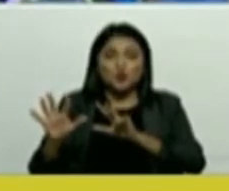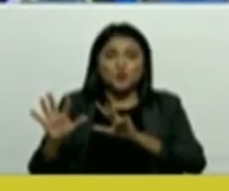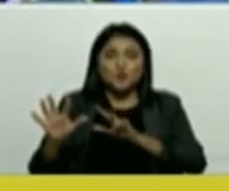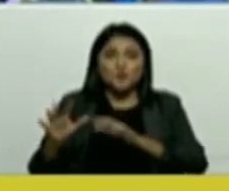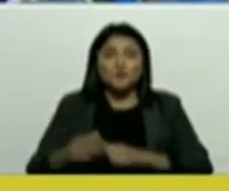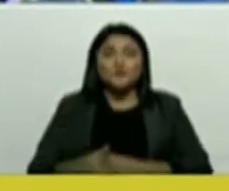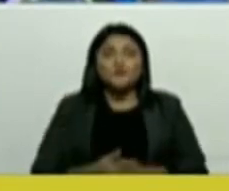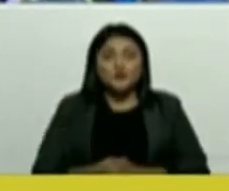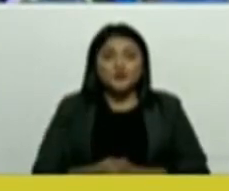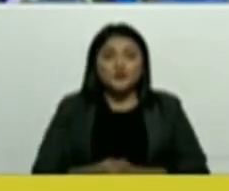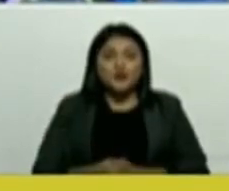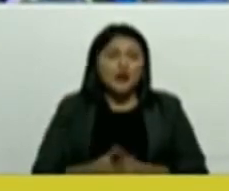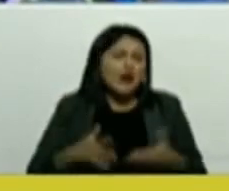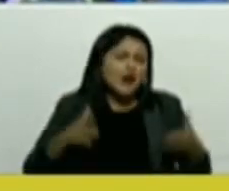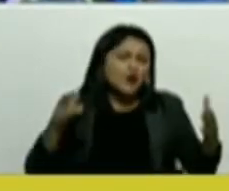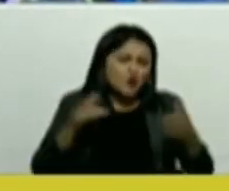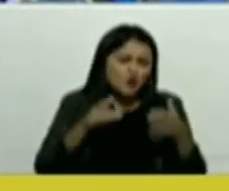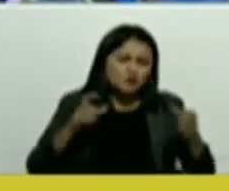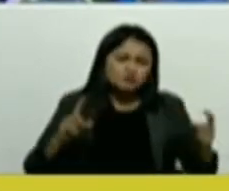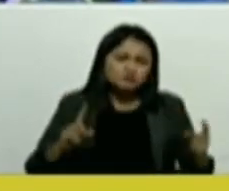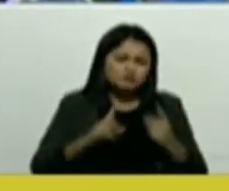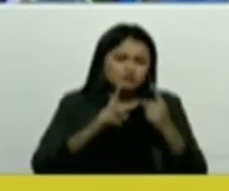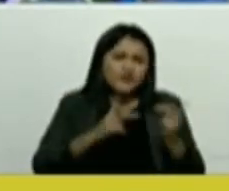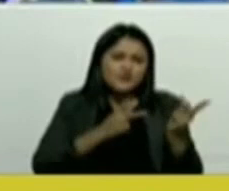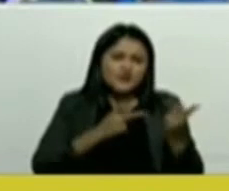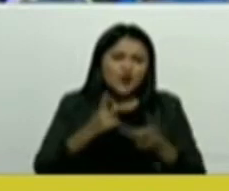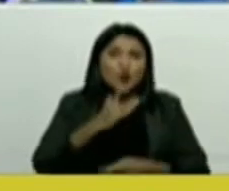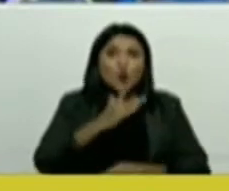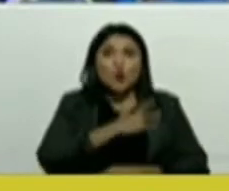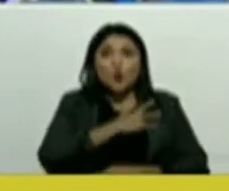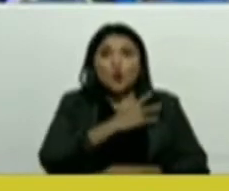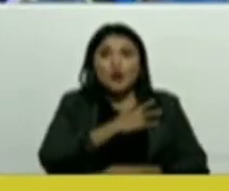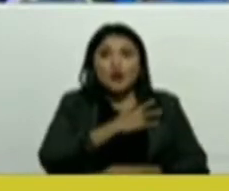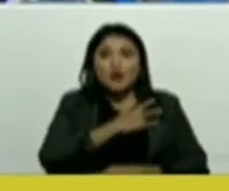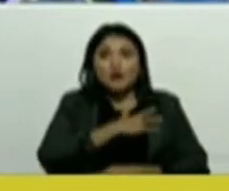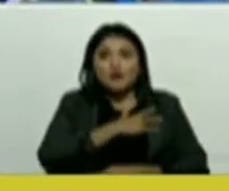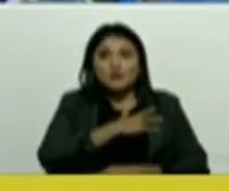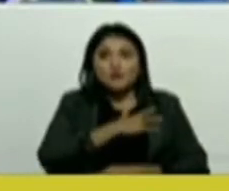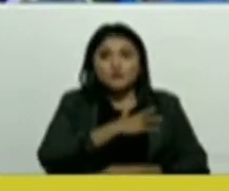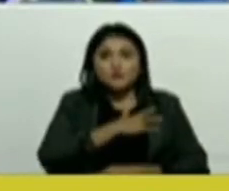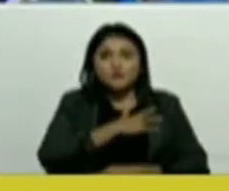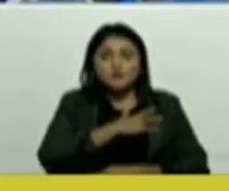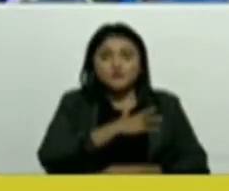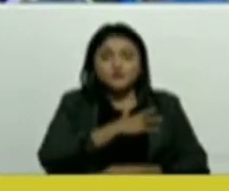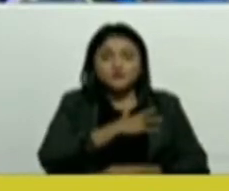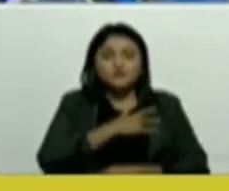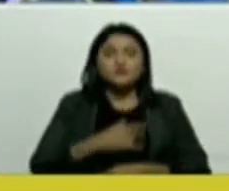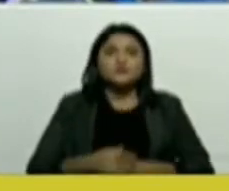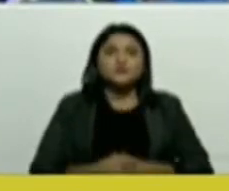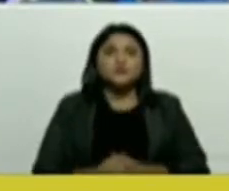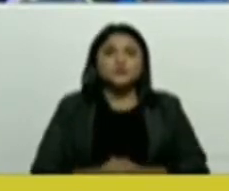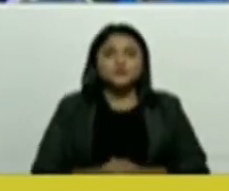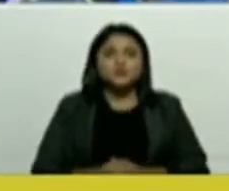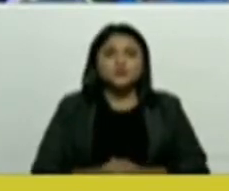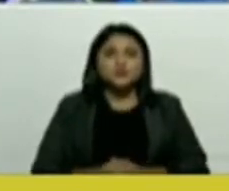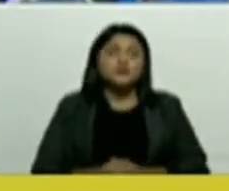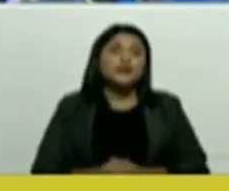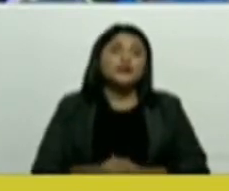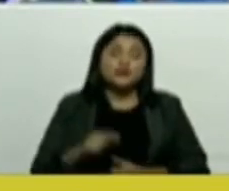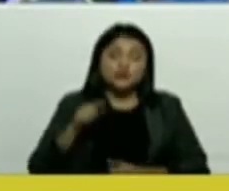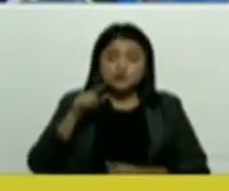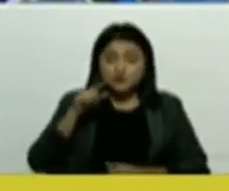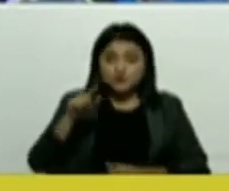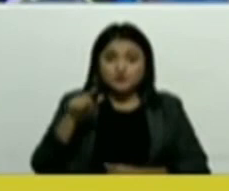Lula. A una reunión invitado por Lula. As the precursor to the establishment of CELAC. Que fue